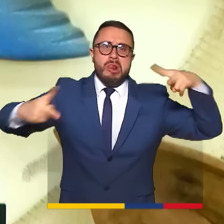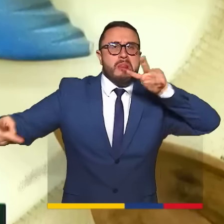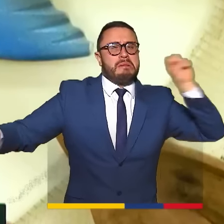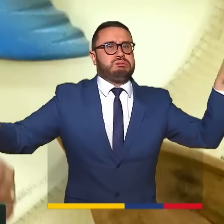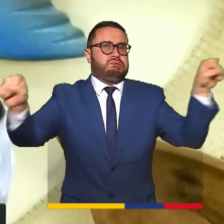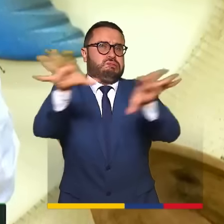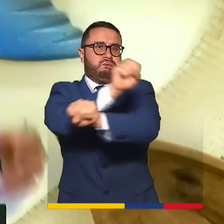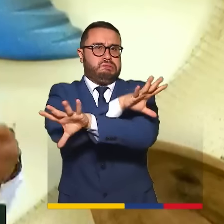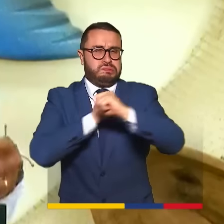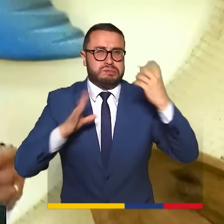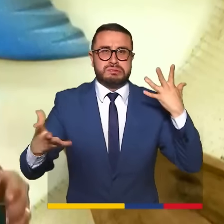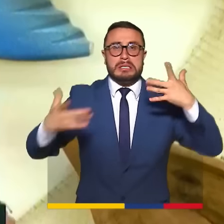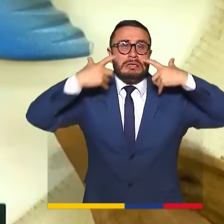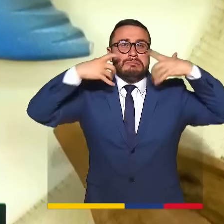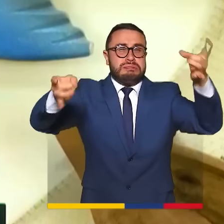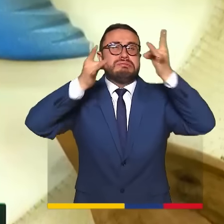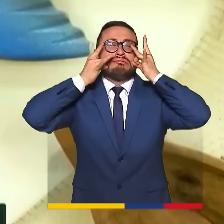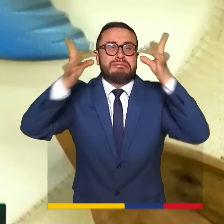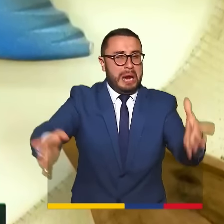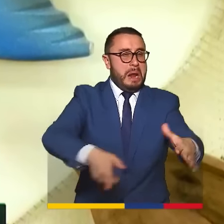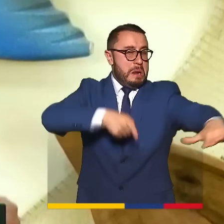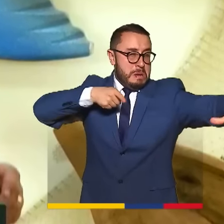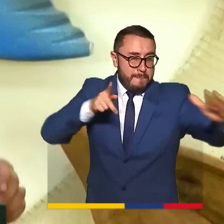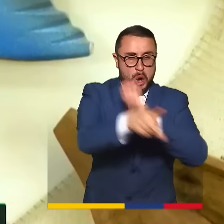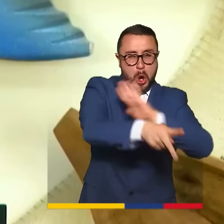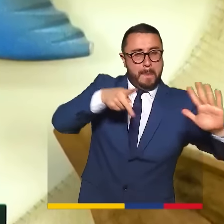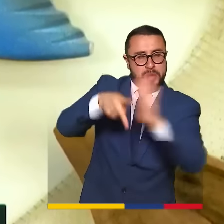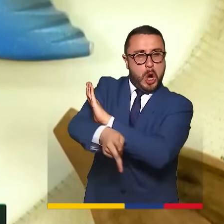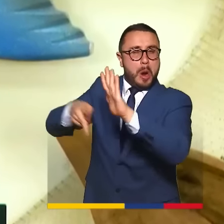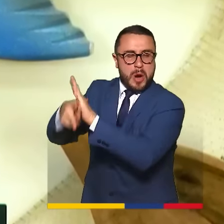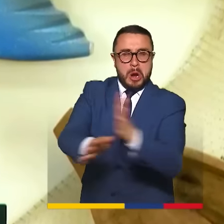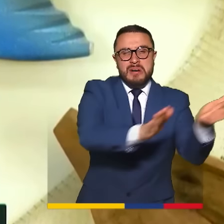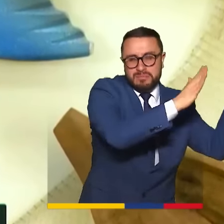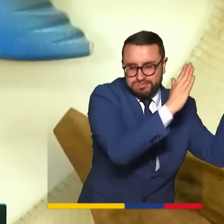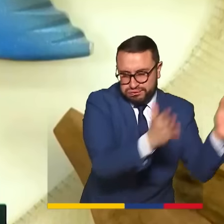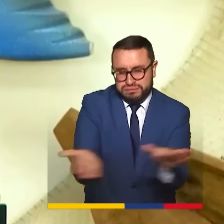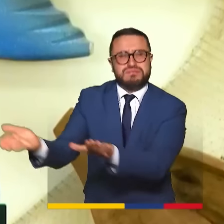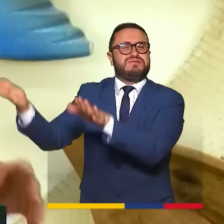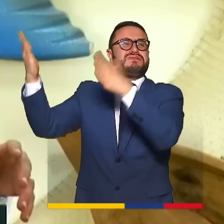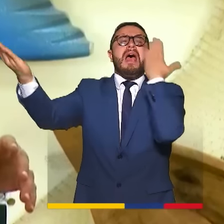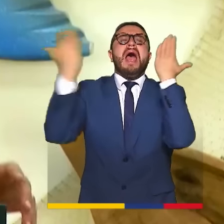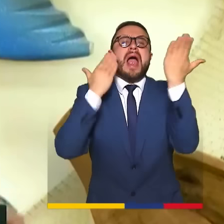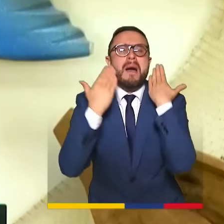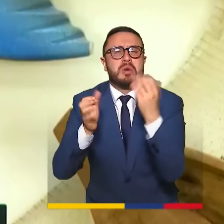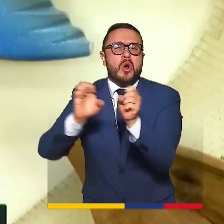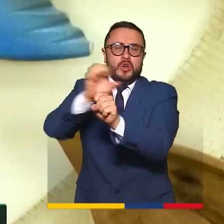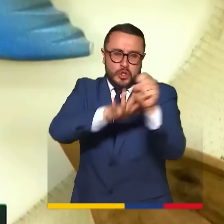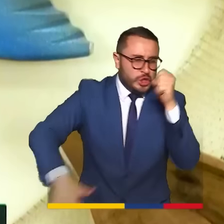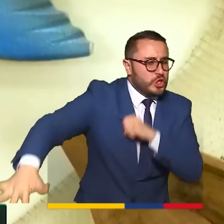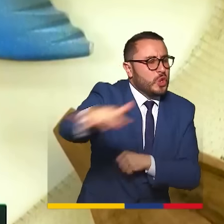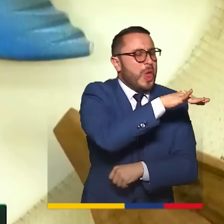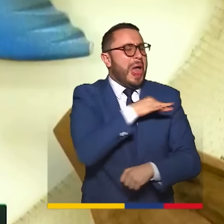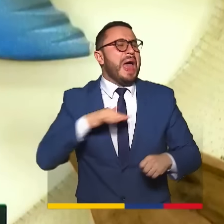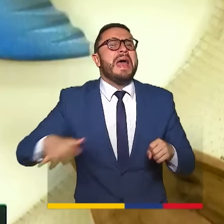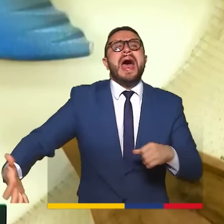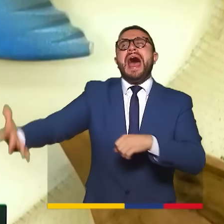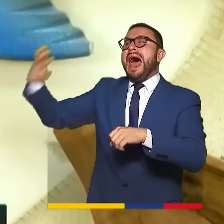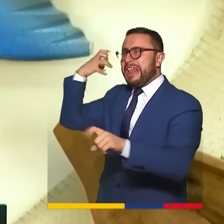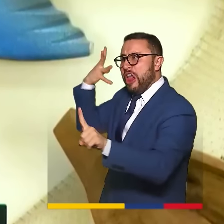masacre, de la muerte continuada en los campos y ciudades, enseñándole, como decían los